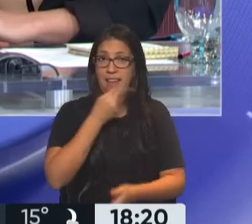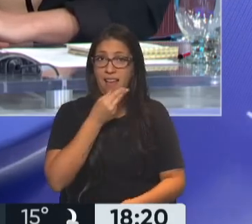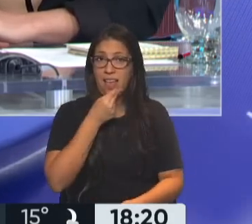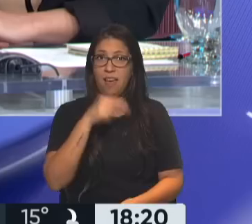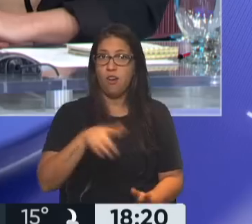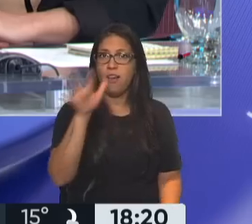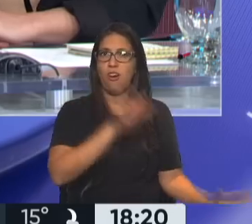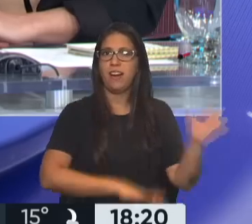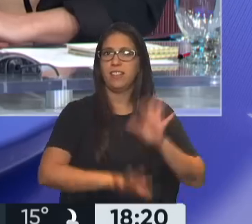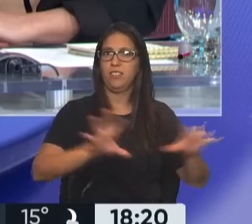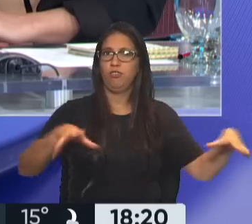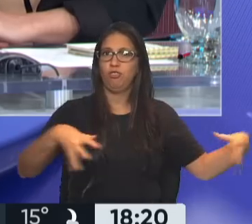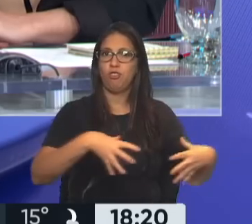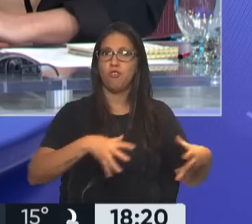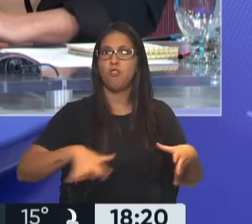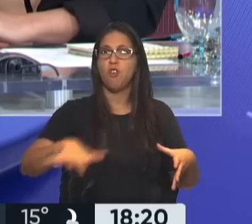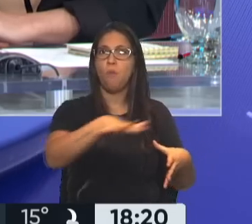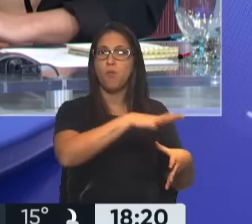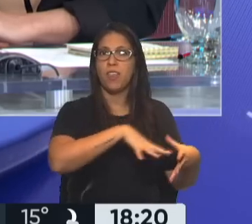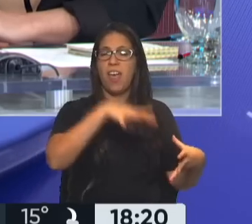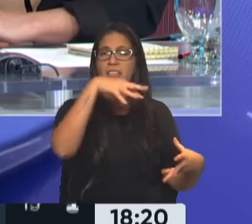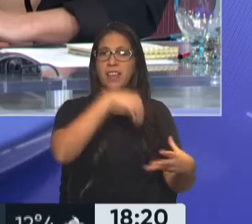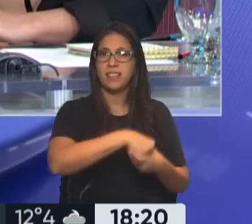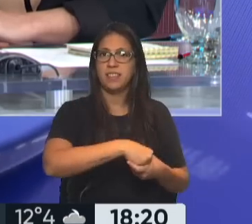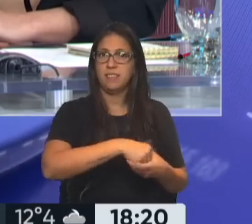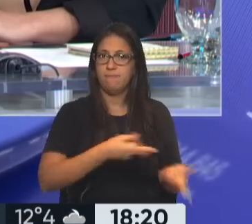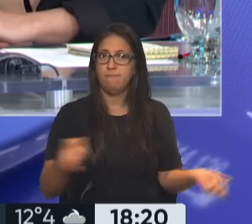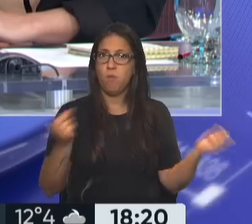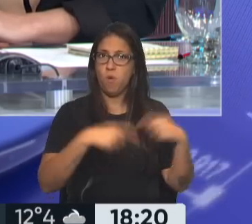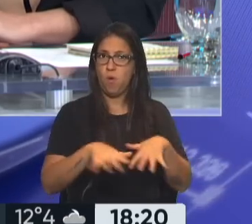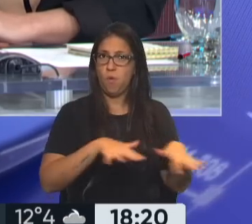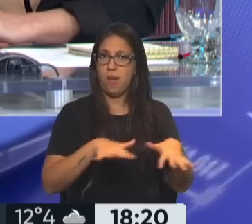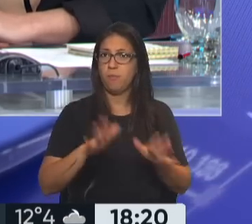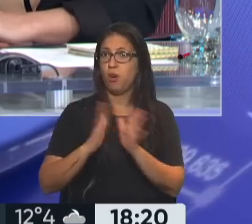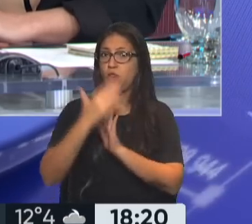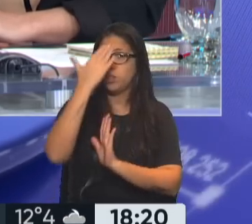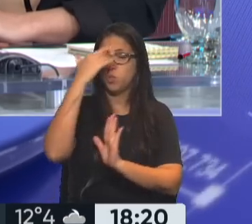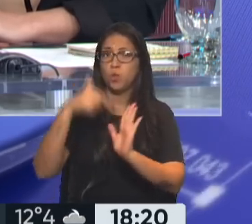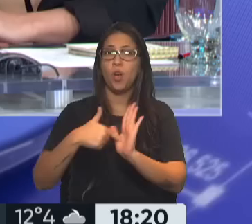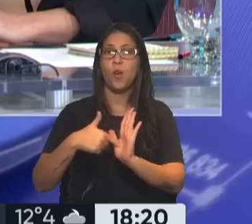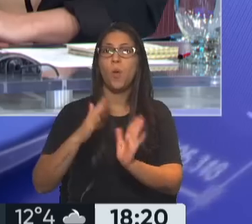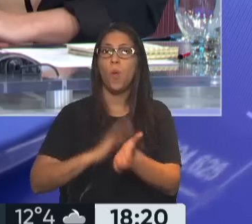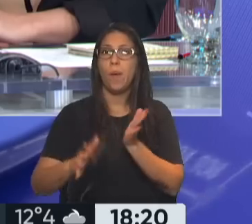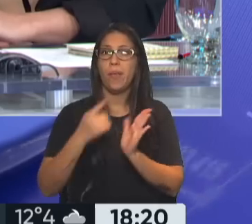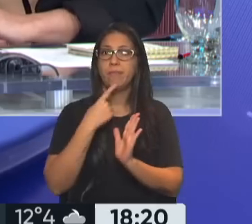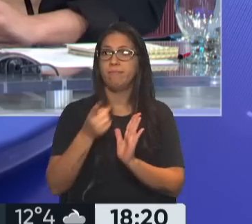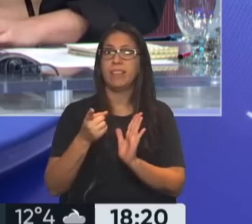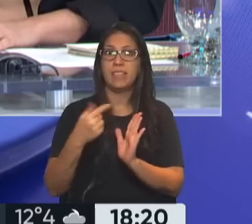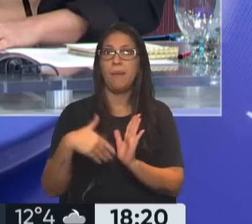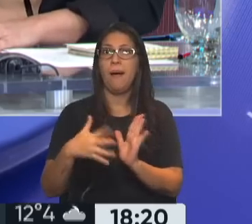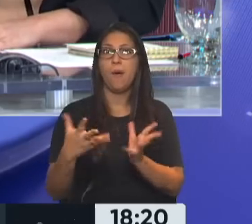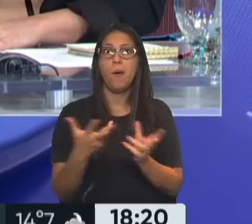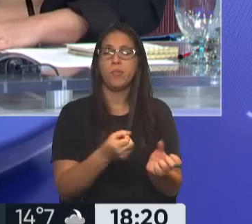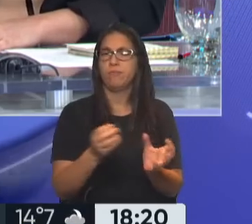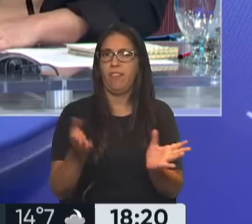reorganización mapuche o de las comunidades mapuche en Chile, estaba plasmada en la nueva Constitución que nunca nació. Sí, es